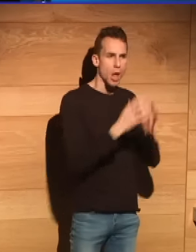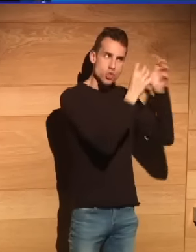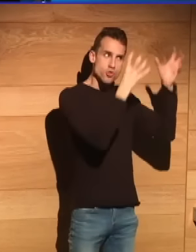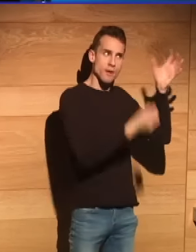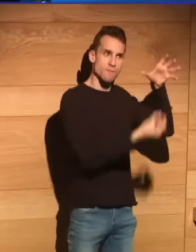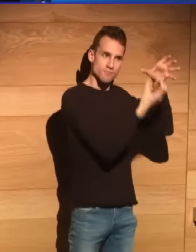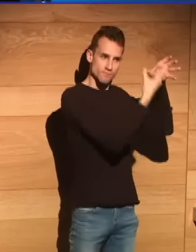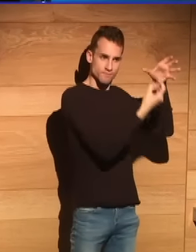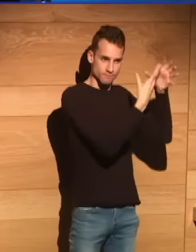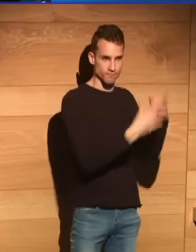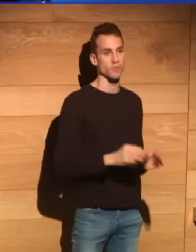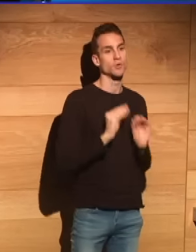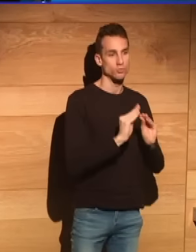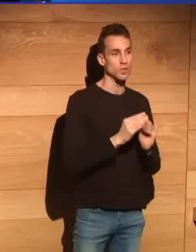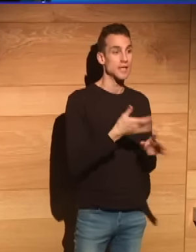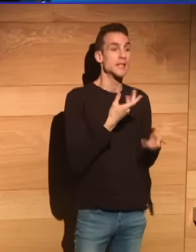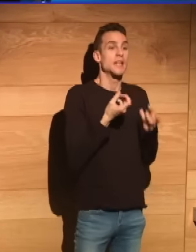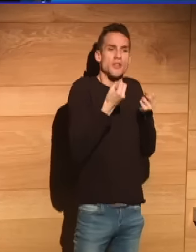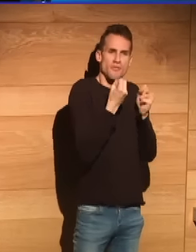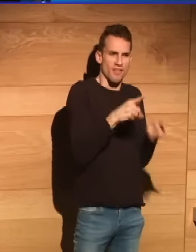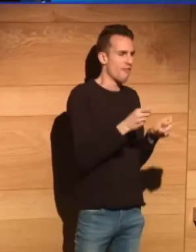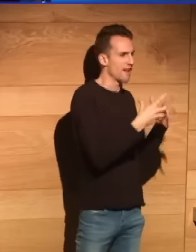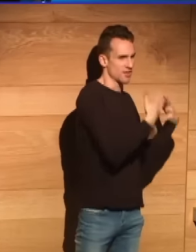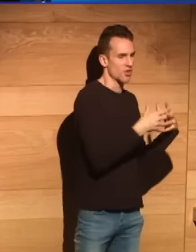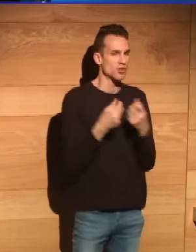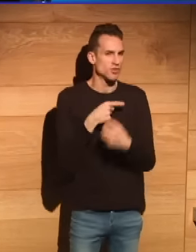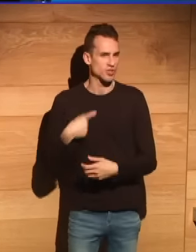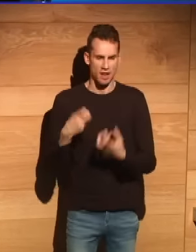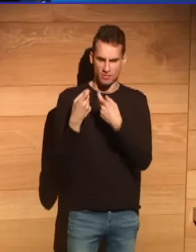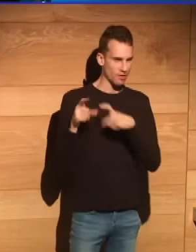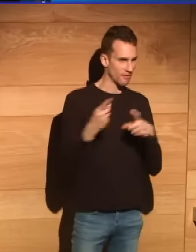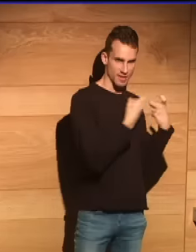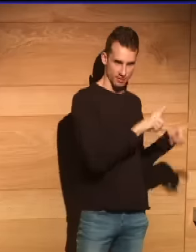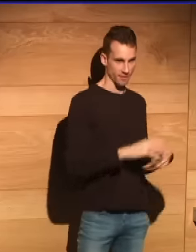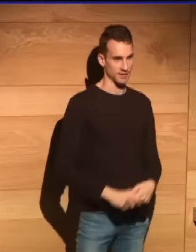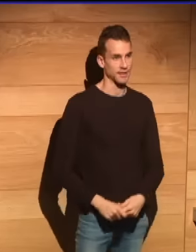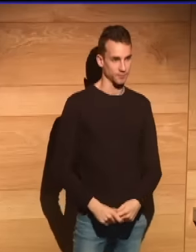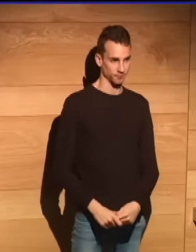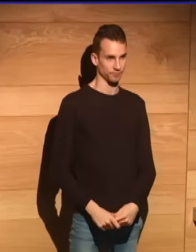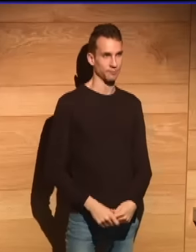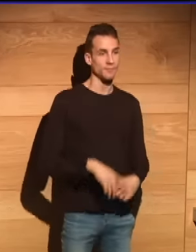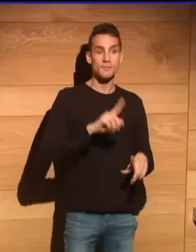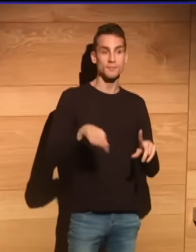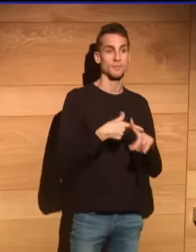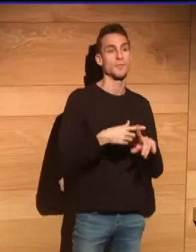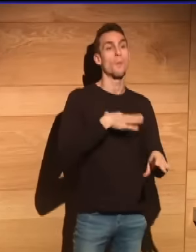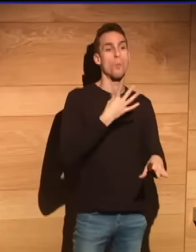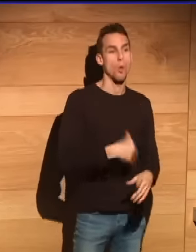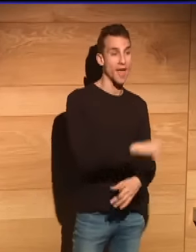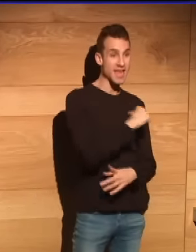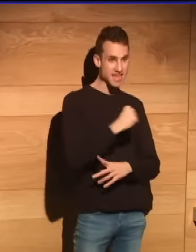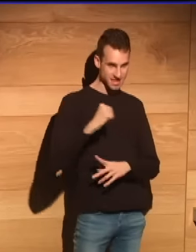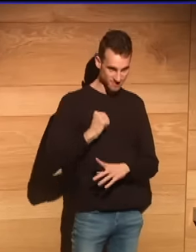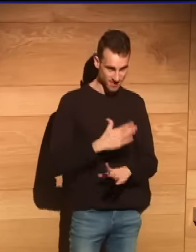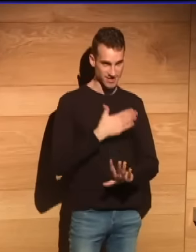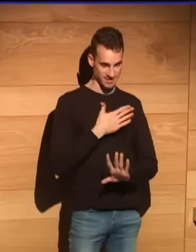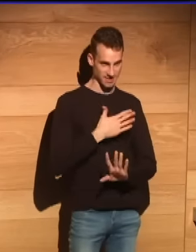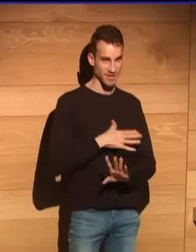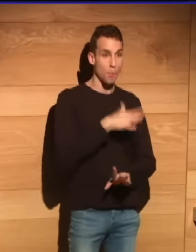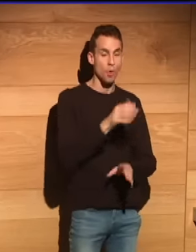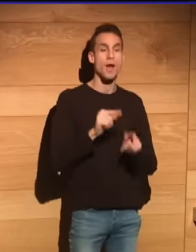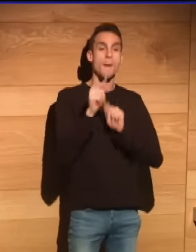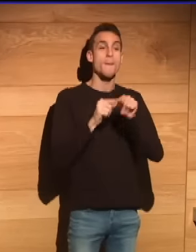las empresas europeas en territorio y en data centers que estén en Europa. Y para tener una independencia, porque la pandemia lo que ha puesto de